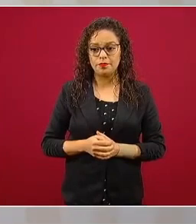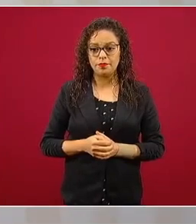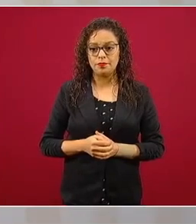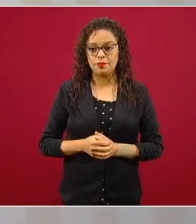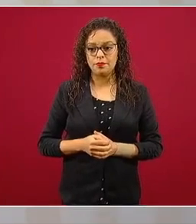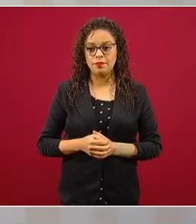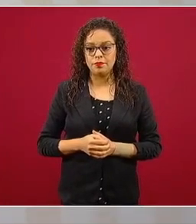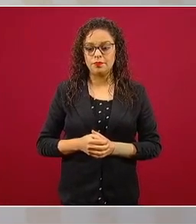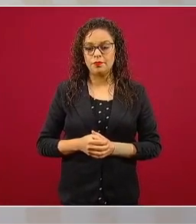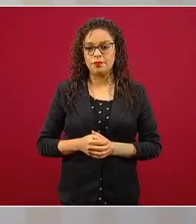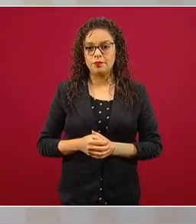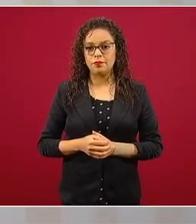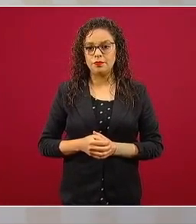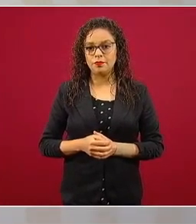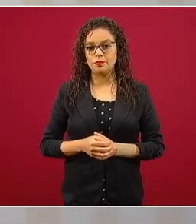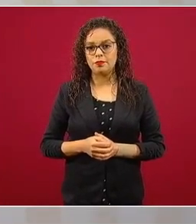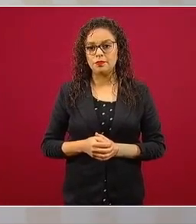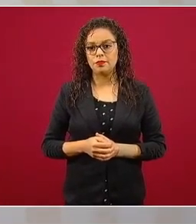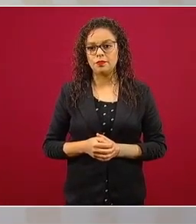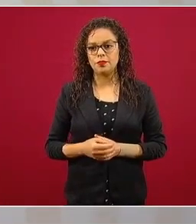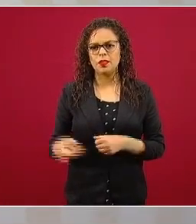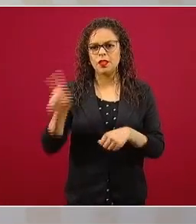julio para